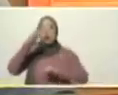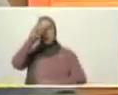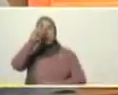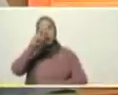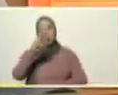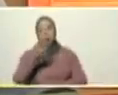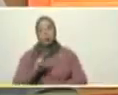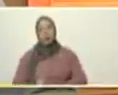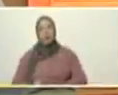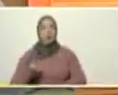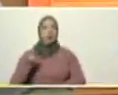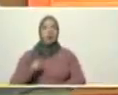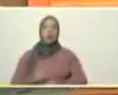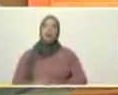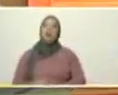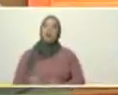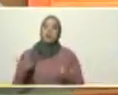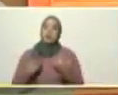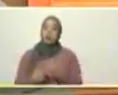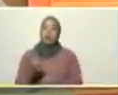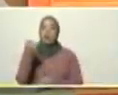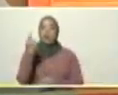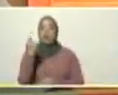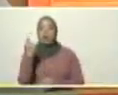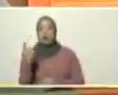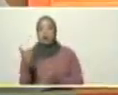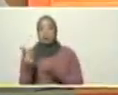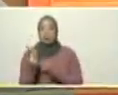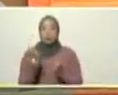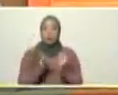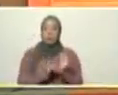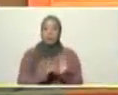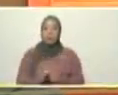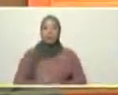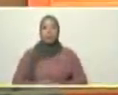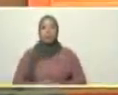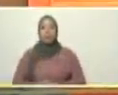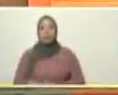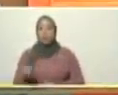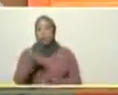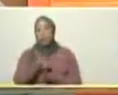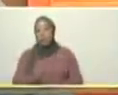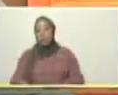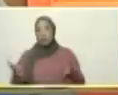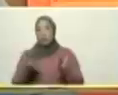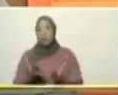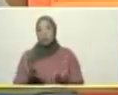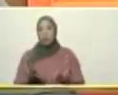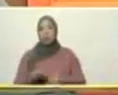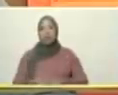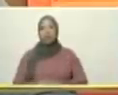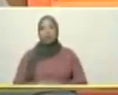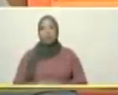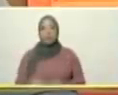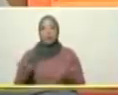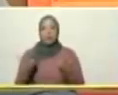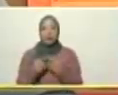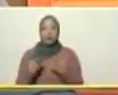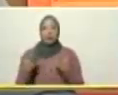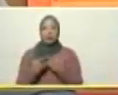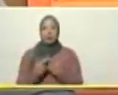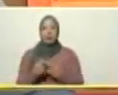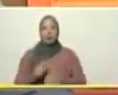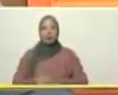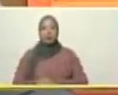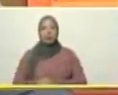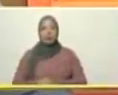cotidianamente, puesto que el 11 de abril no se ha terminado, ni para nosotros ni para los pueblos del mundo, por